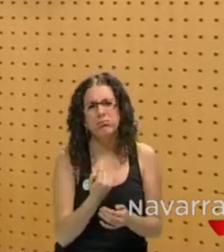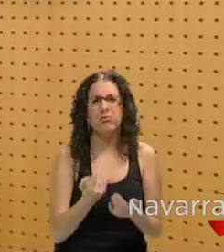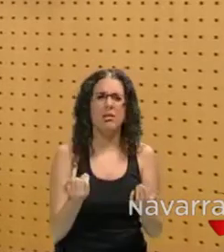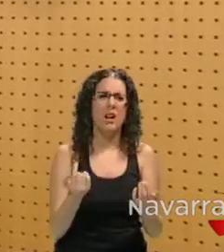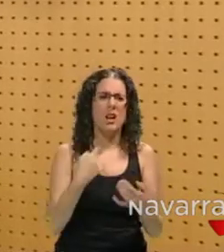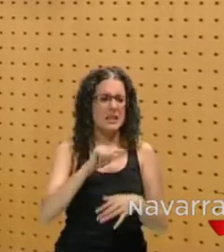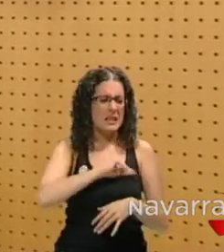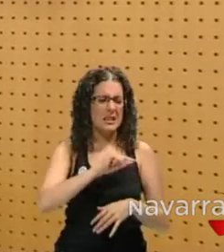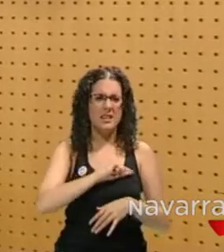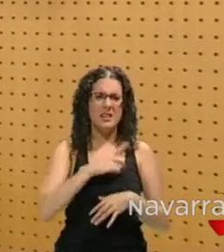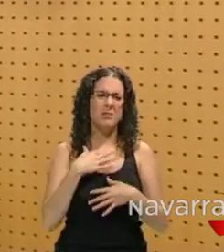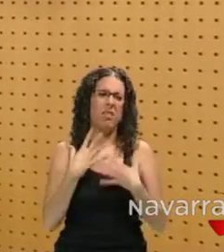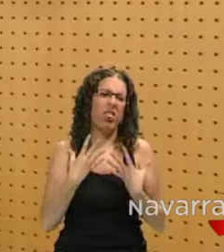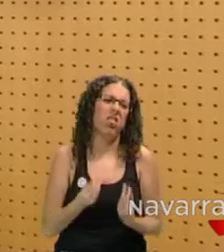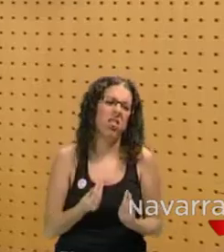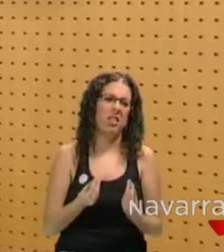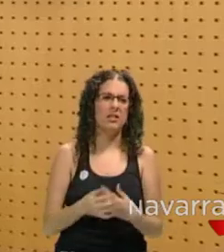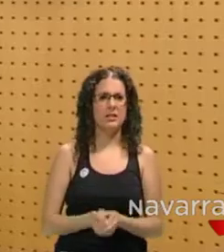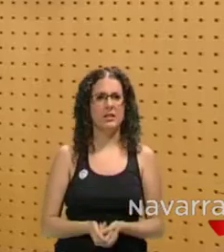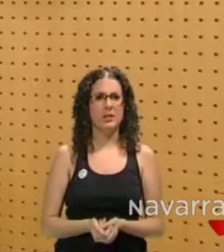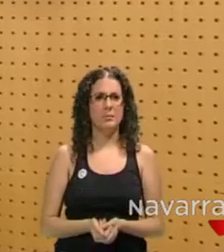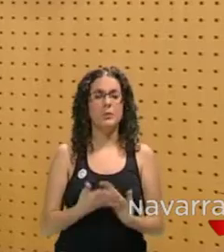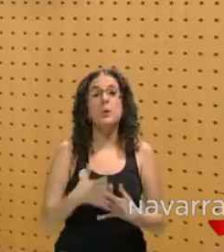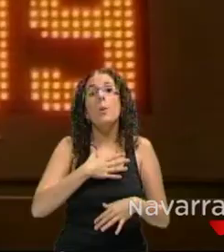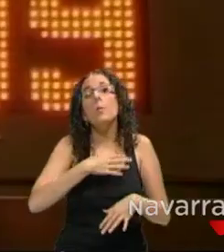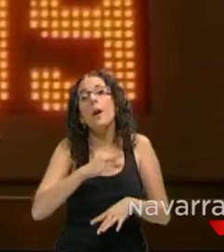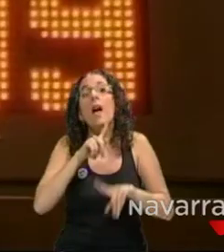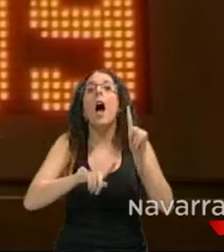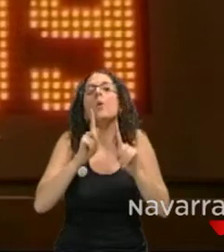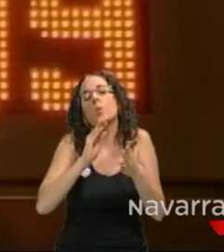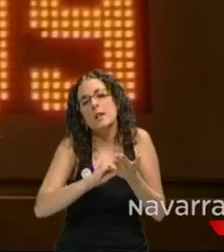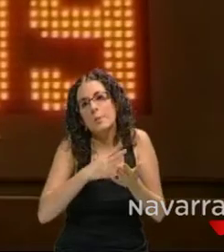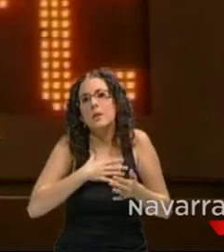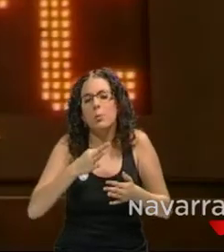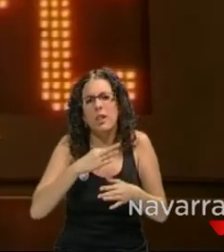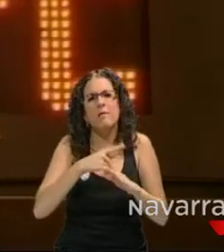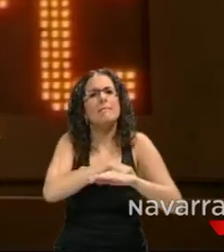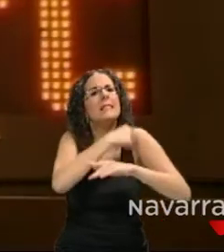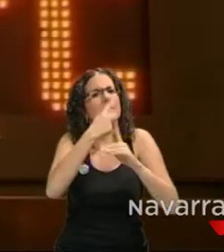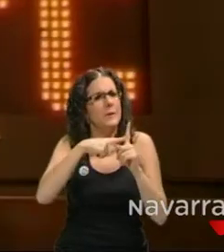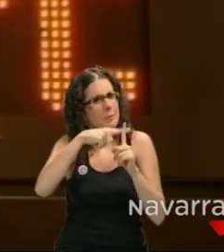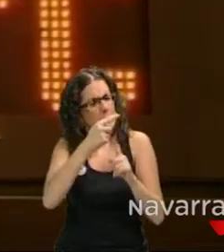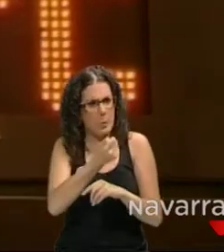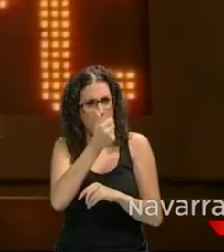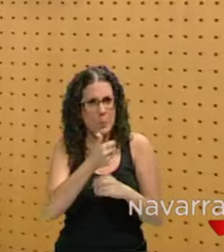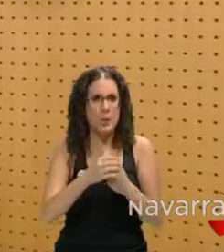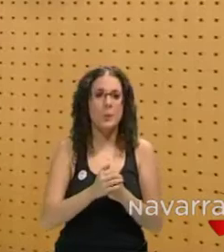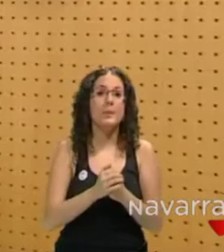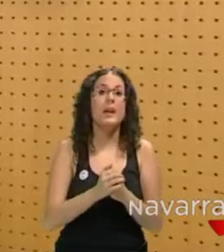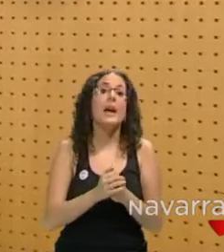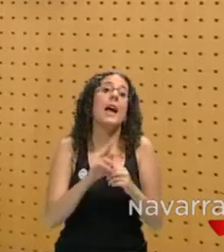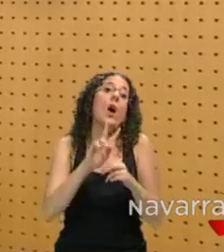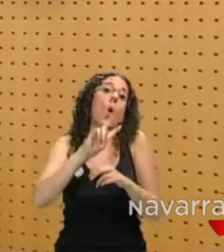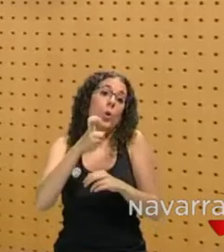como que te encuentras muy decaído, ¿vale? A veces puede haber un poquillo de fiebre, estás muy caliente. El segundo trastorno frecuente son